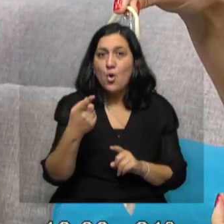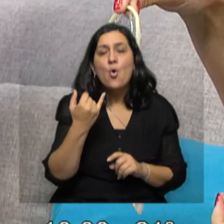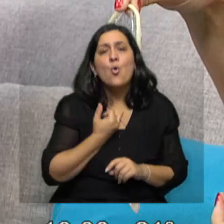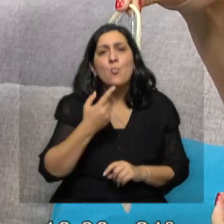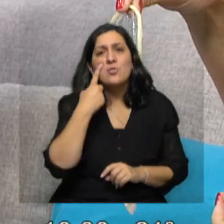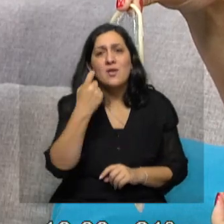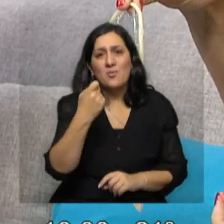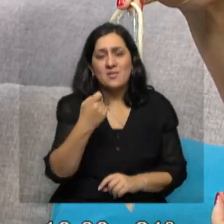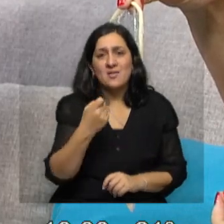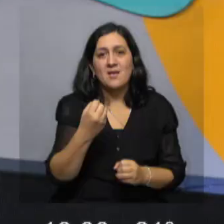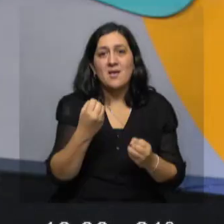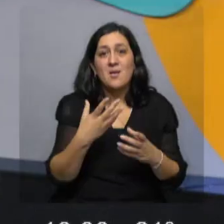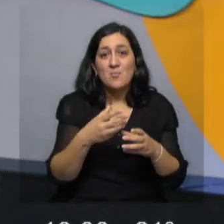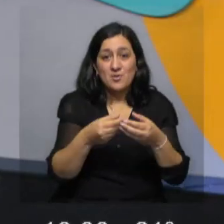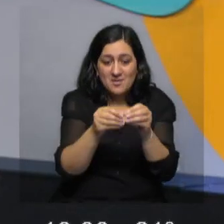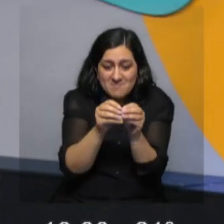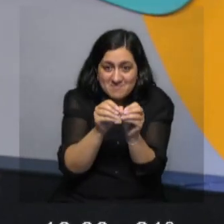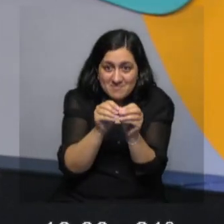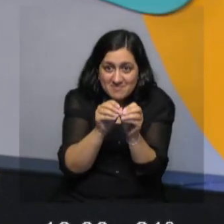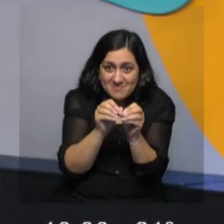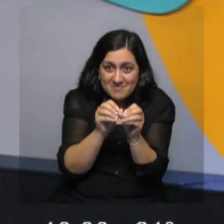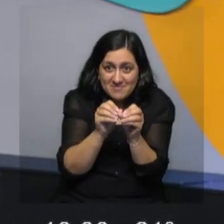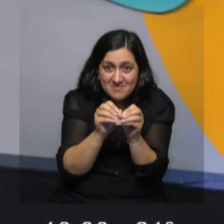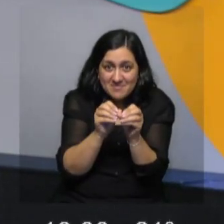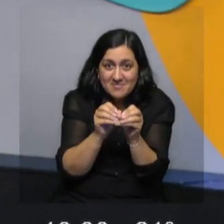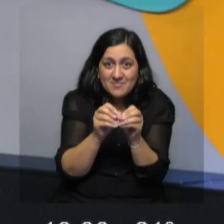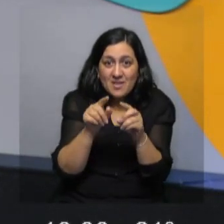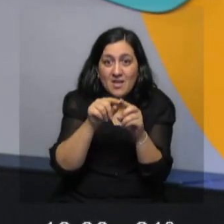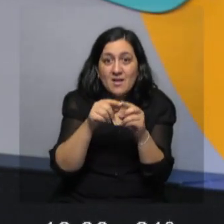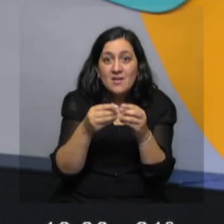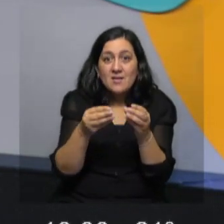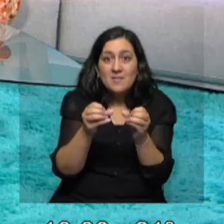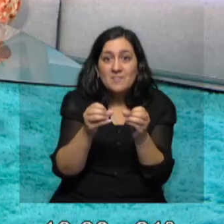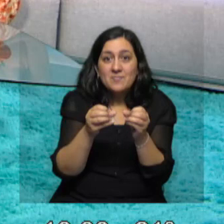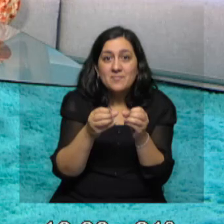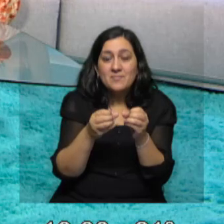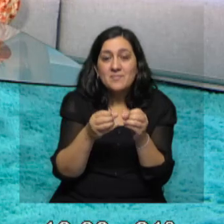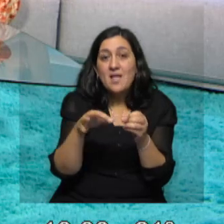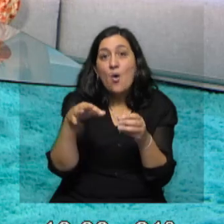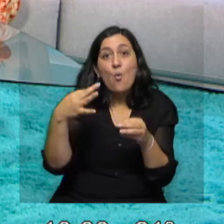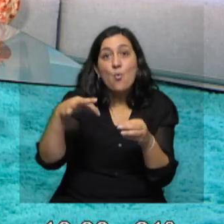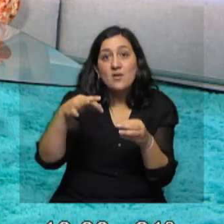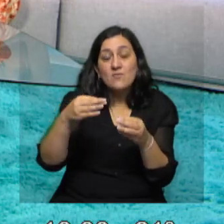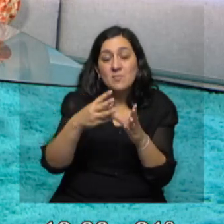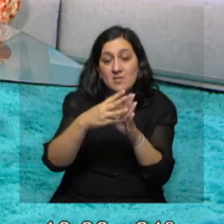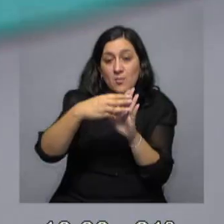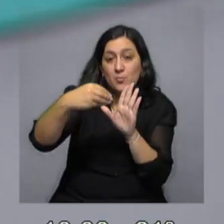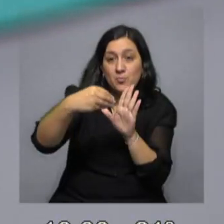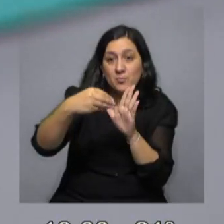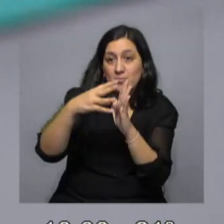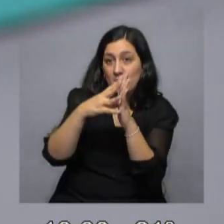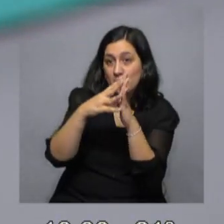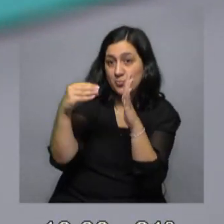cuenta? Y porque está arrojado. Sí, está arrojado así, para ponértelo es la única manera. Ahí está, muy